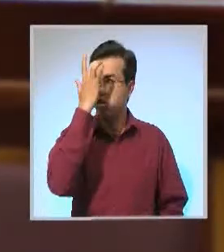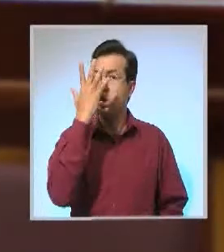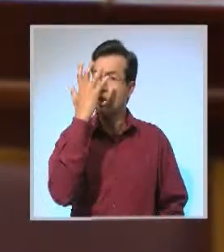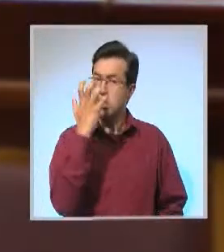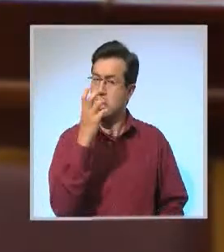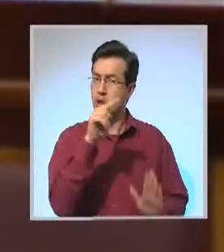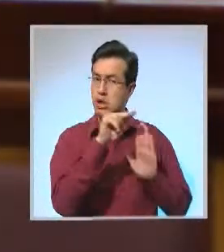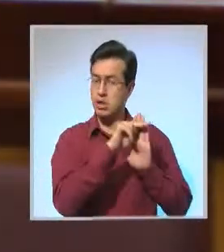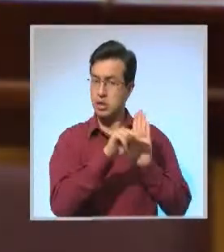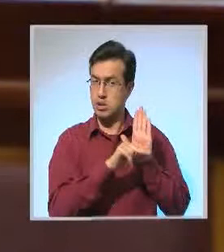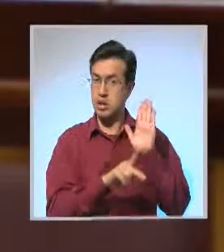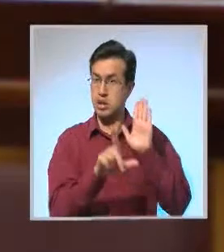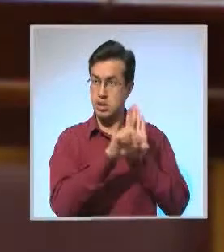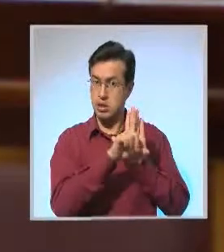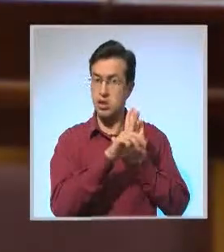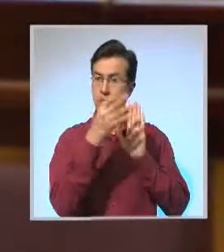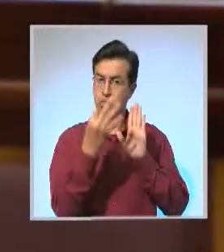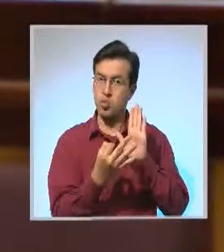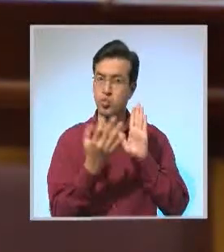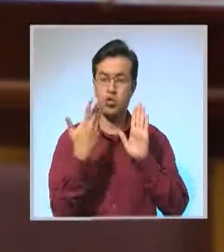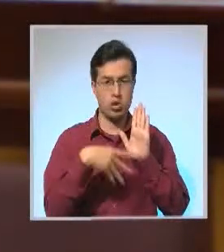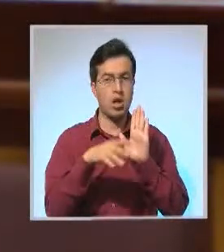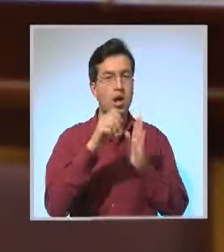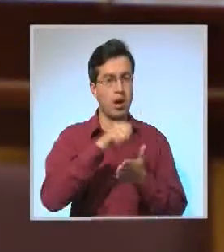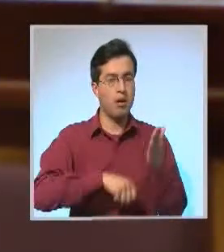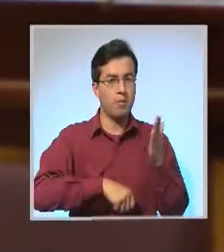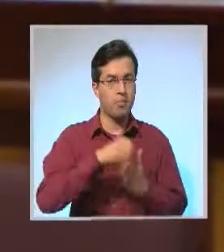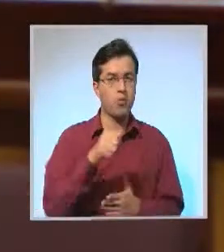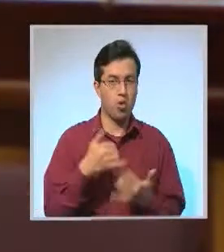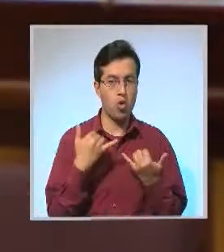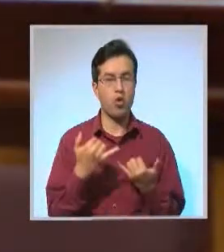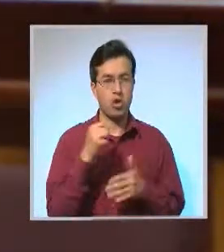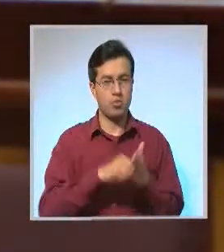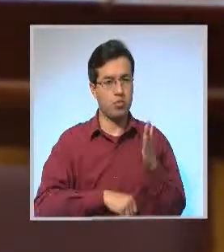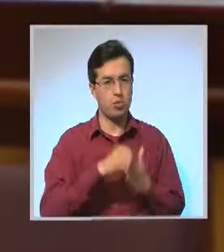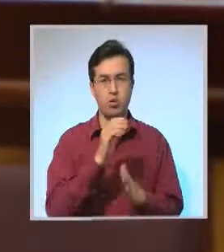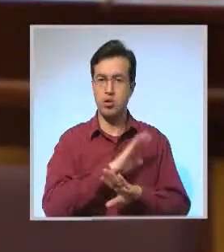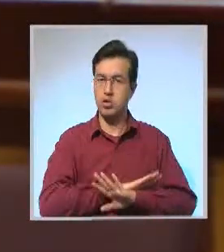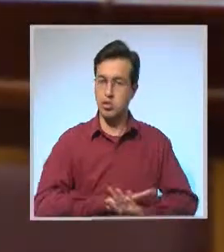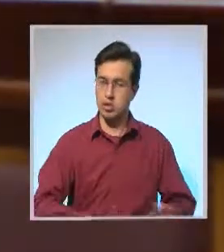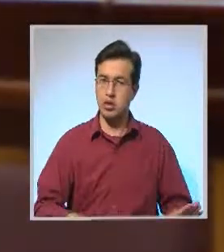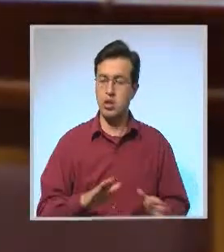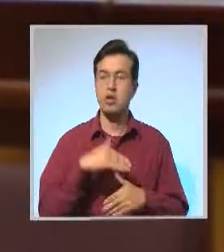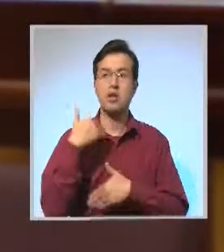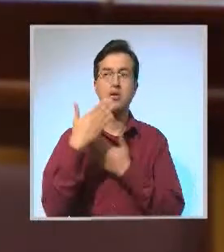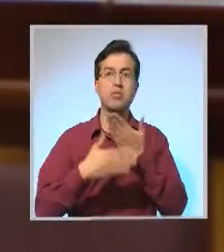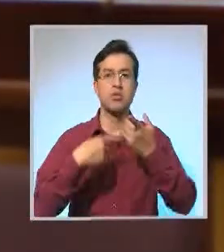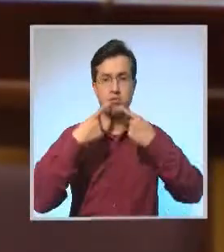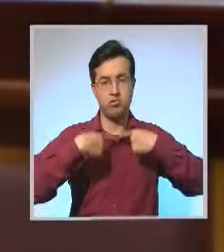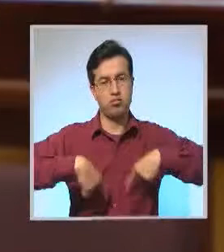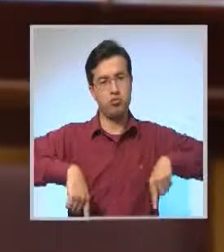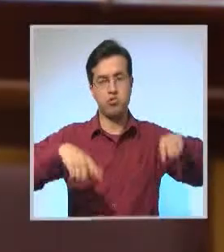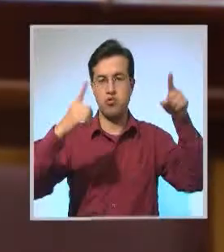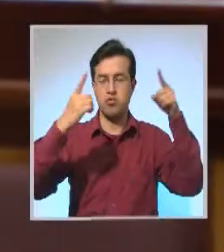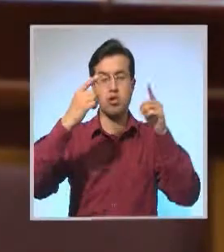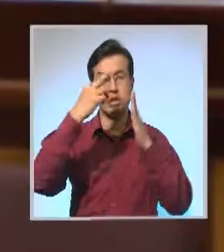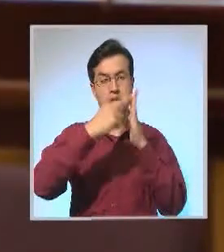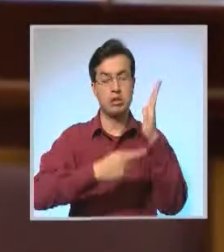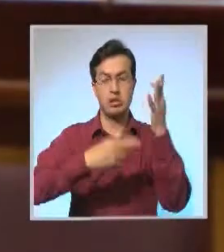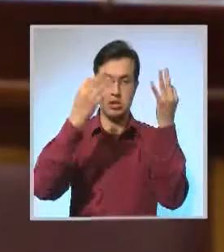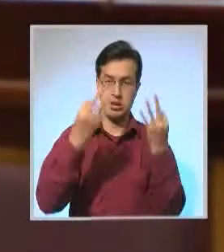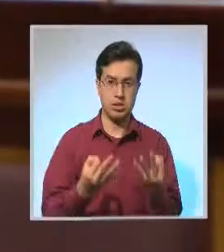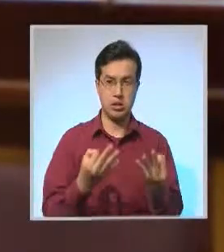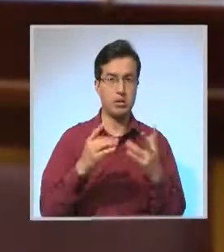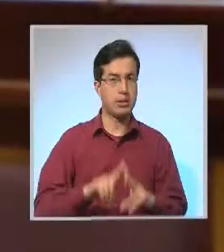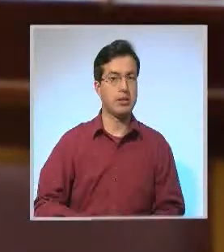normativa que prácticamente se aprobó ya el día de hoy y que se publicará en los próximos días en el registro oficial para